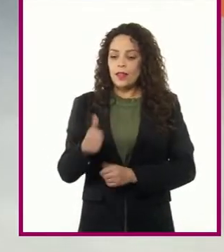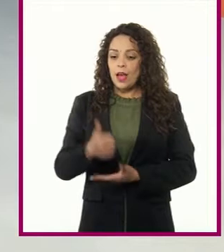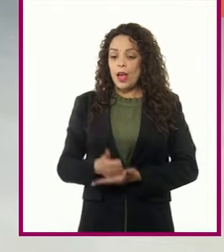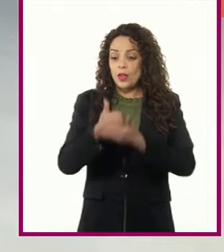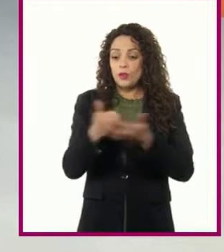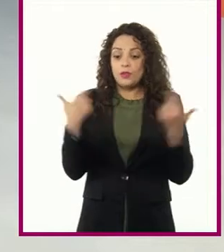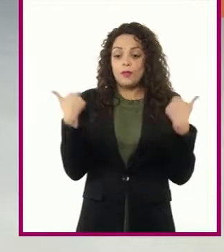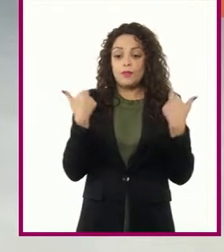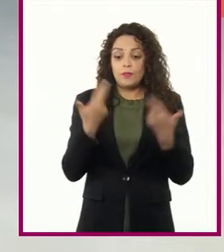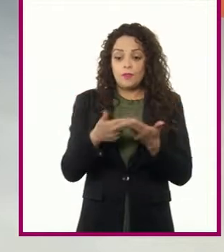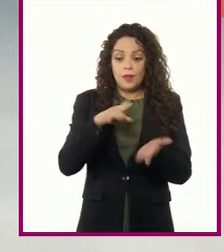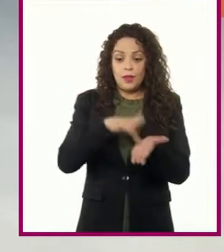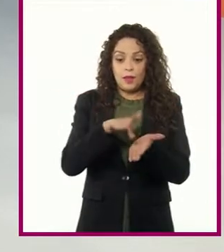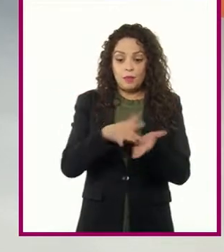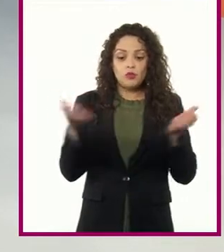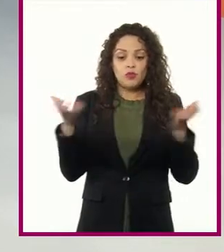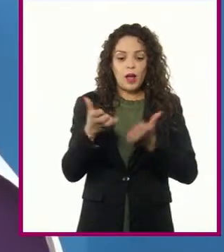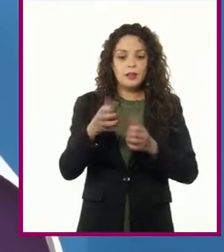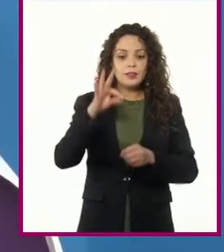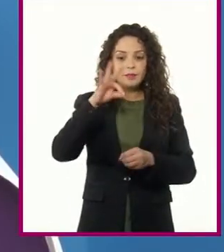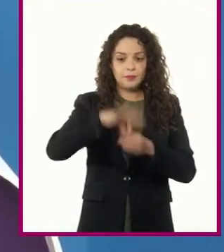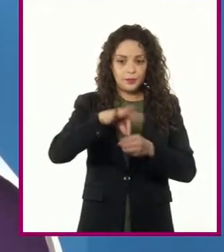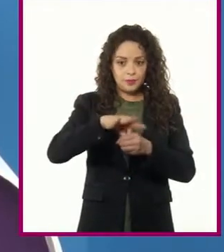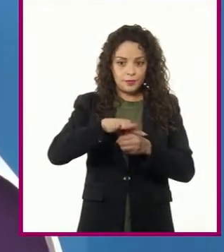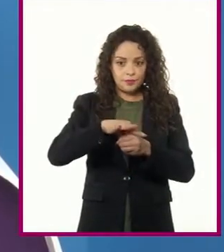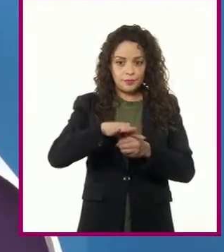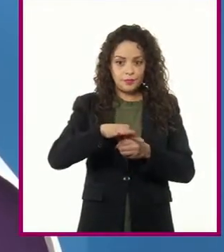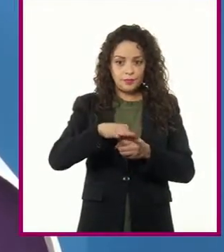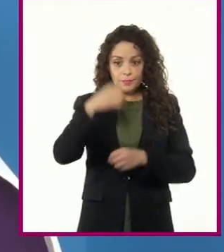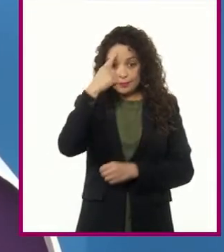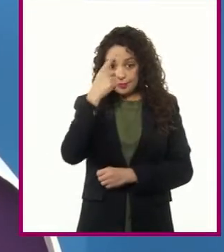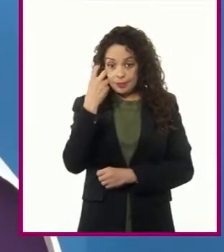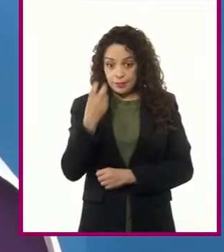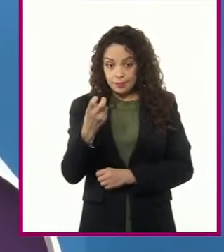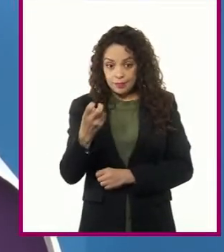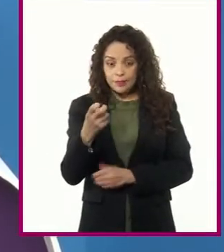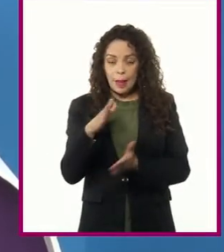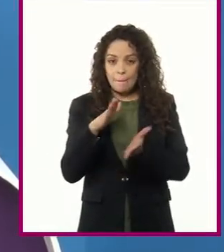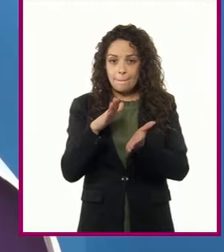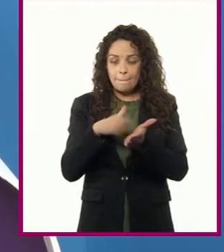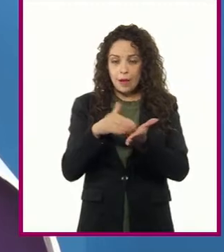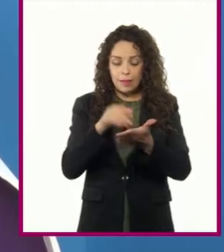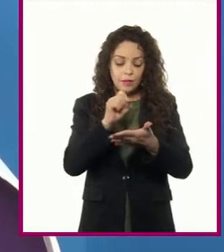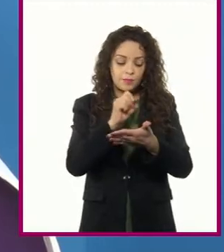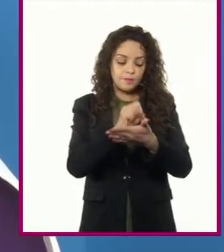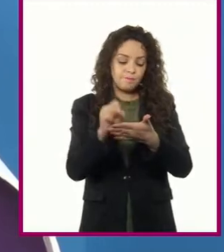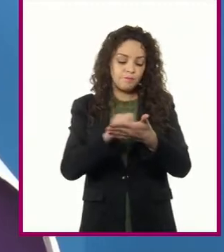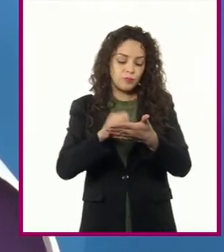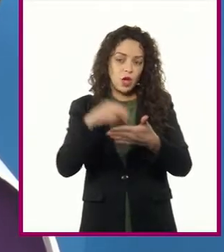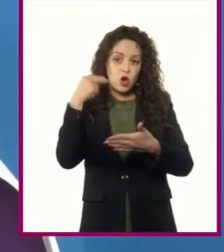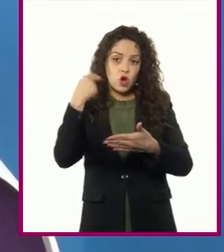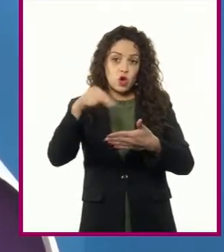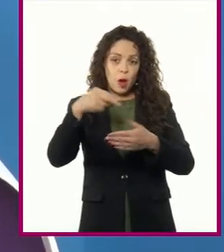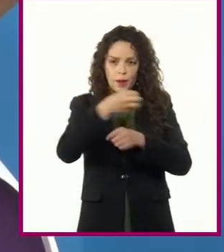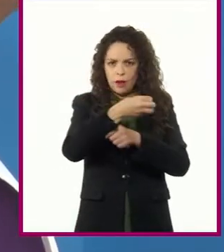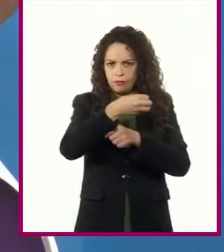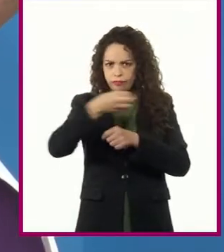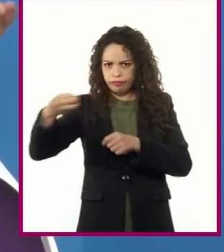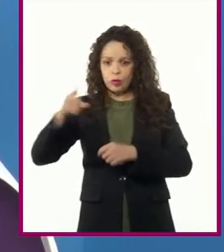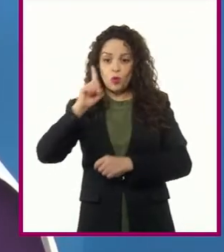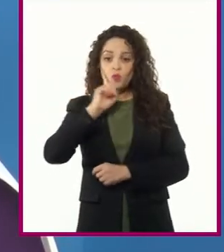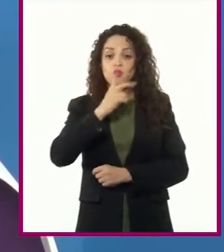maestra, realizábamos las votaciones. Y para ello, en un papelito escribíamos el nombre completo de la compañera